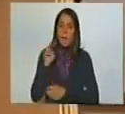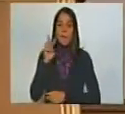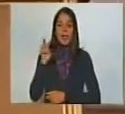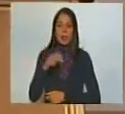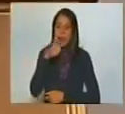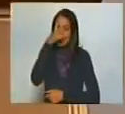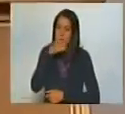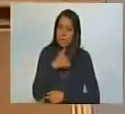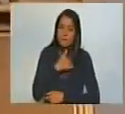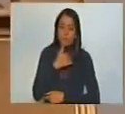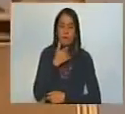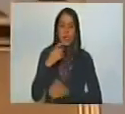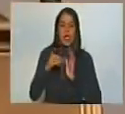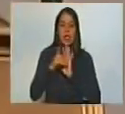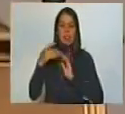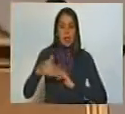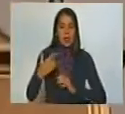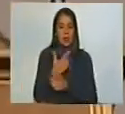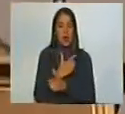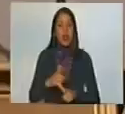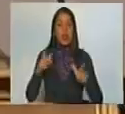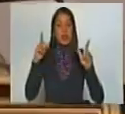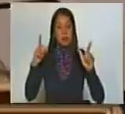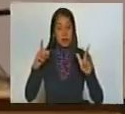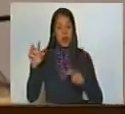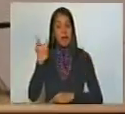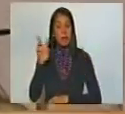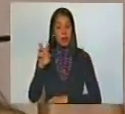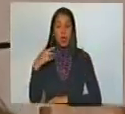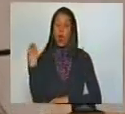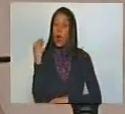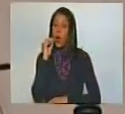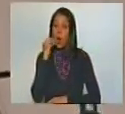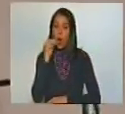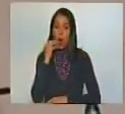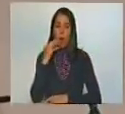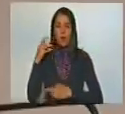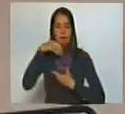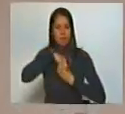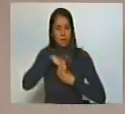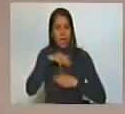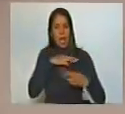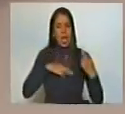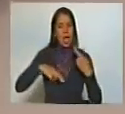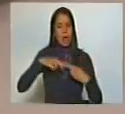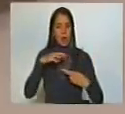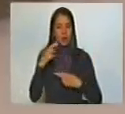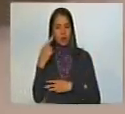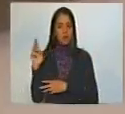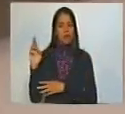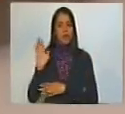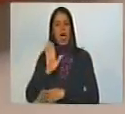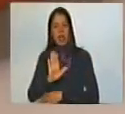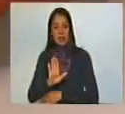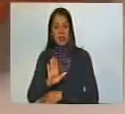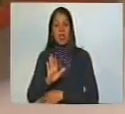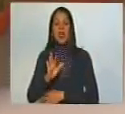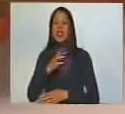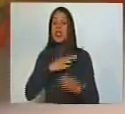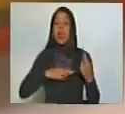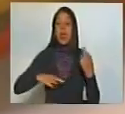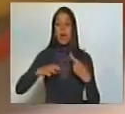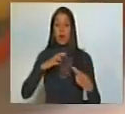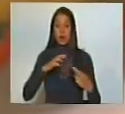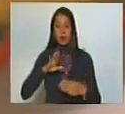soportar todo por el derecho a nuestra libertad y soberanía. Los jóvenes somos seres revolucionarios por naturaleza biológica. La revolución